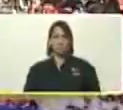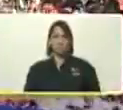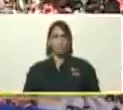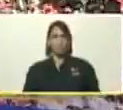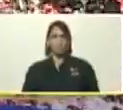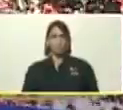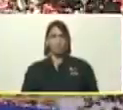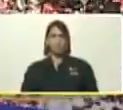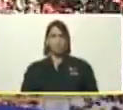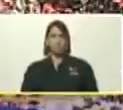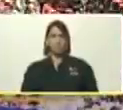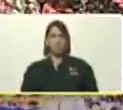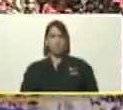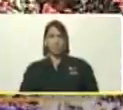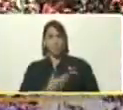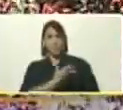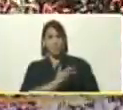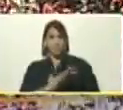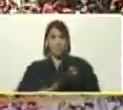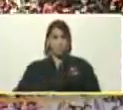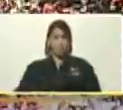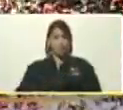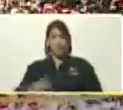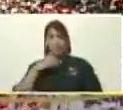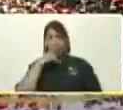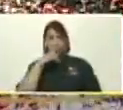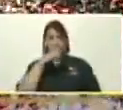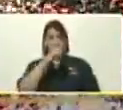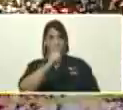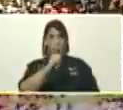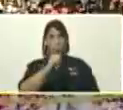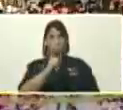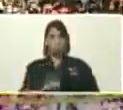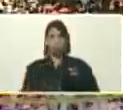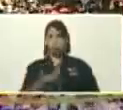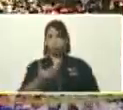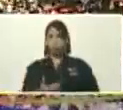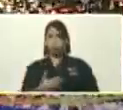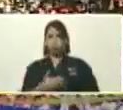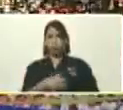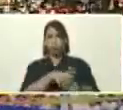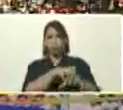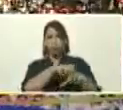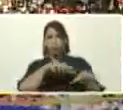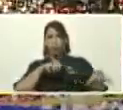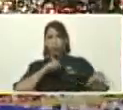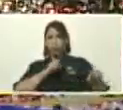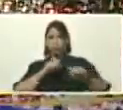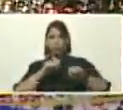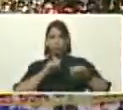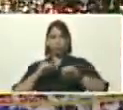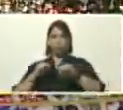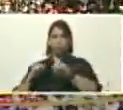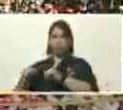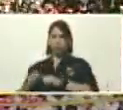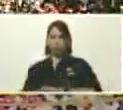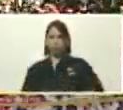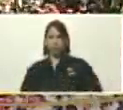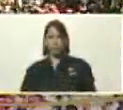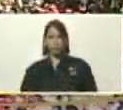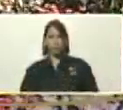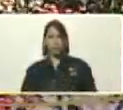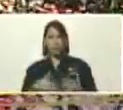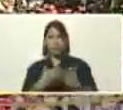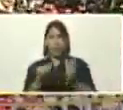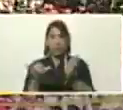obrero Nicolás Maduro durante esta importante concentración y movilización que llegó acá a la esquina